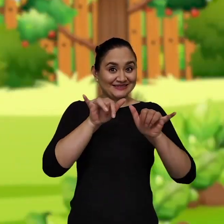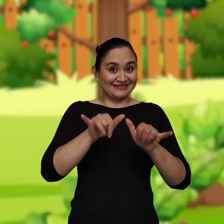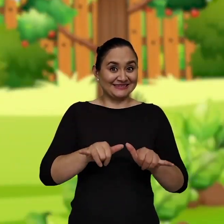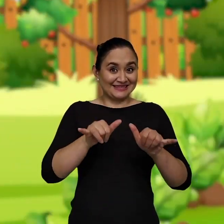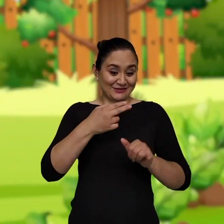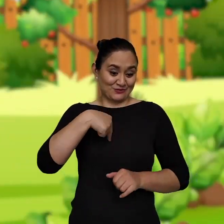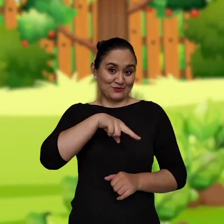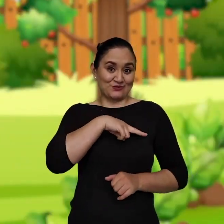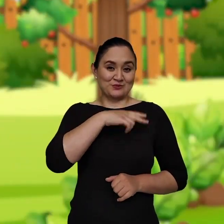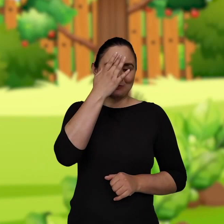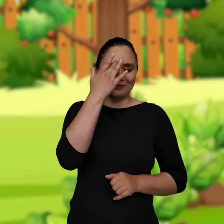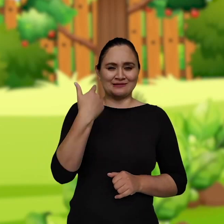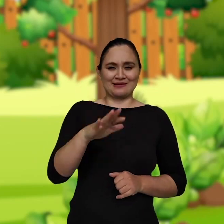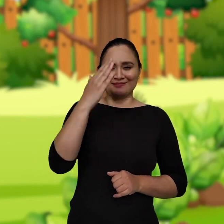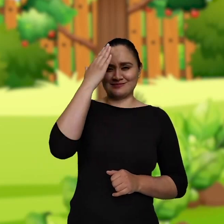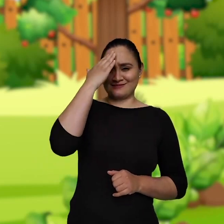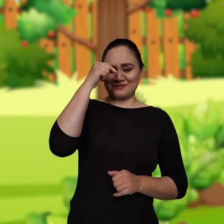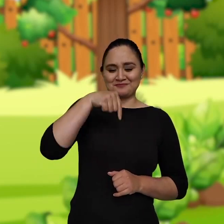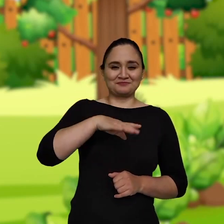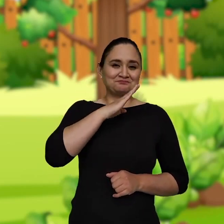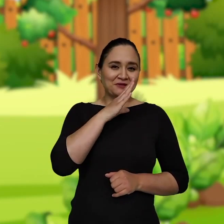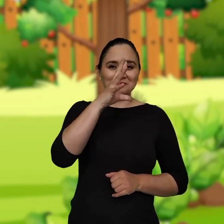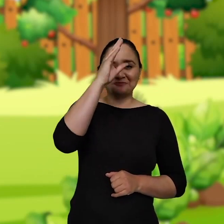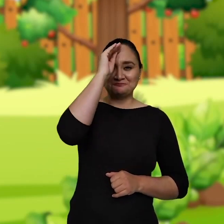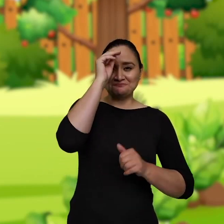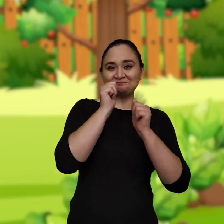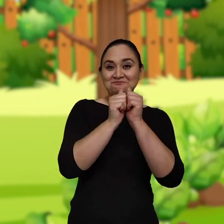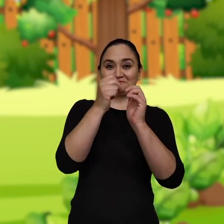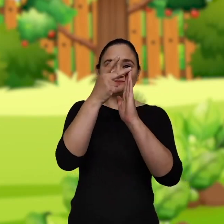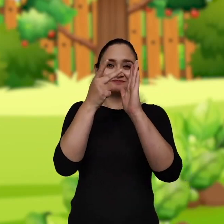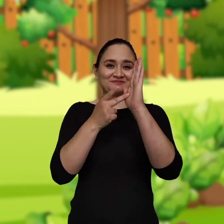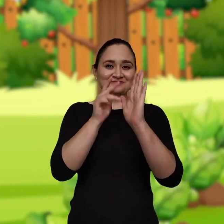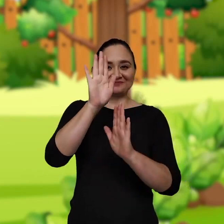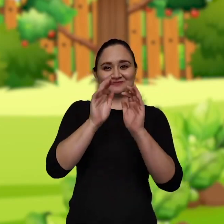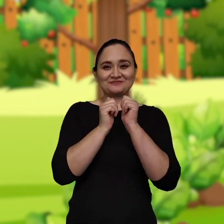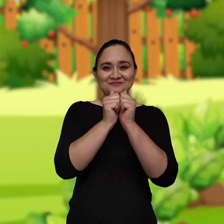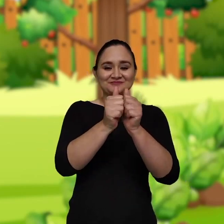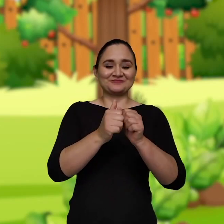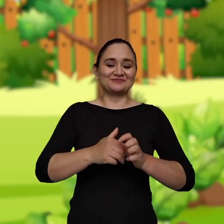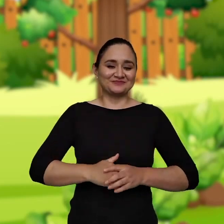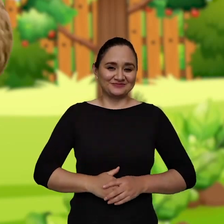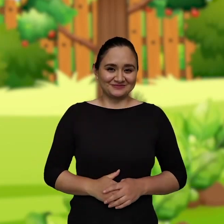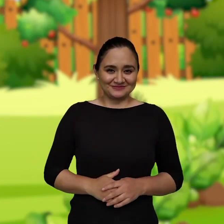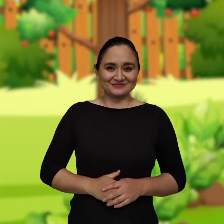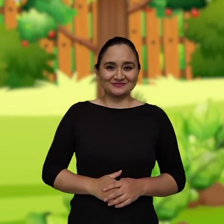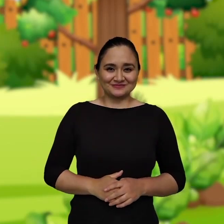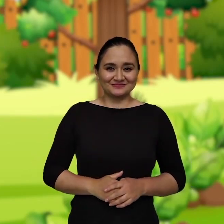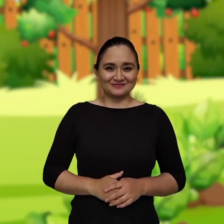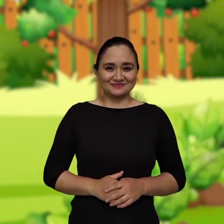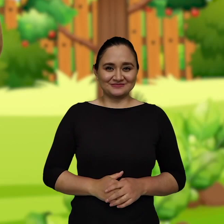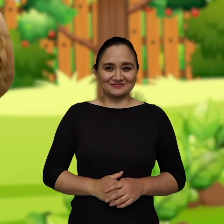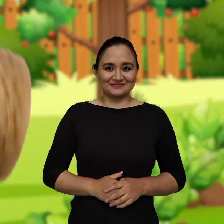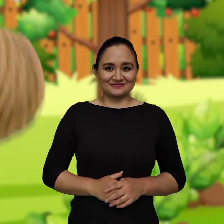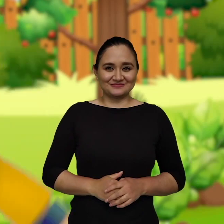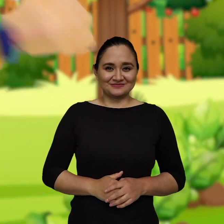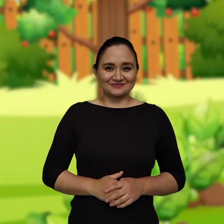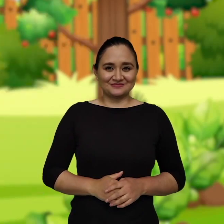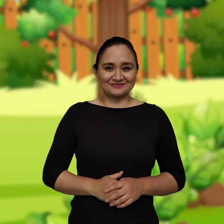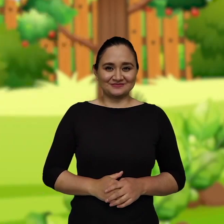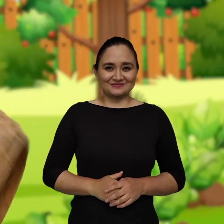Quédense con nosotros, porque ya saben, aquí siempre aprendemos juntos en Educa Contigo.